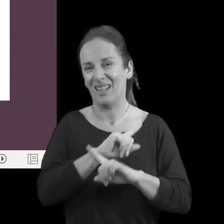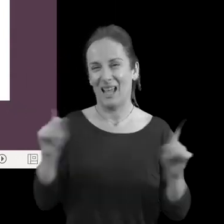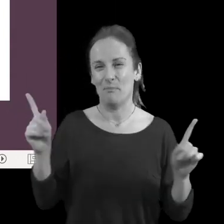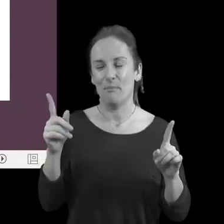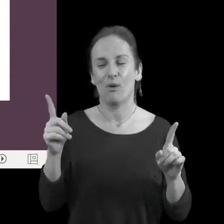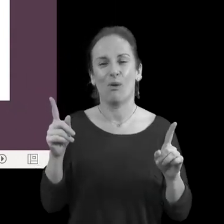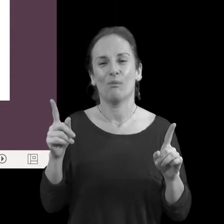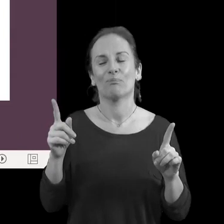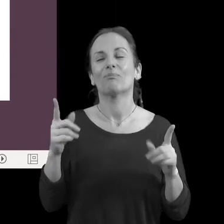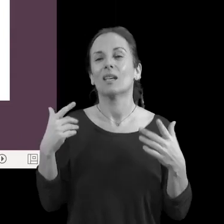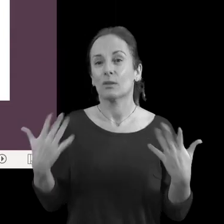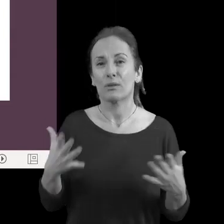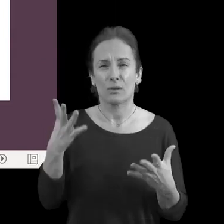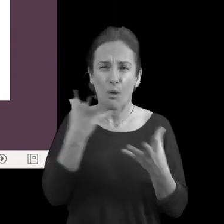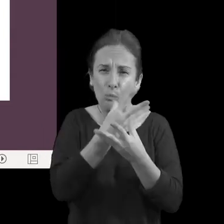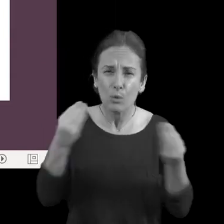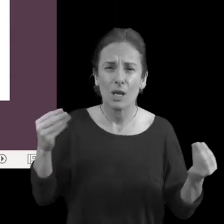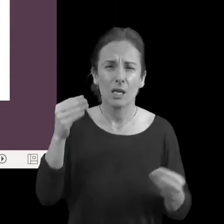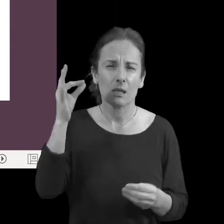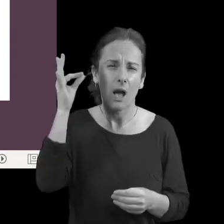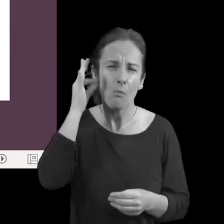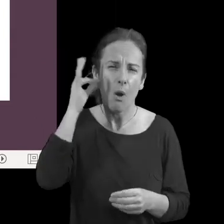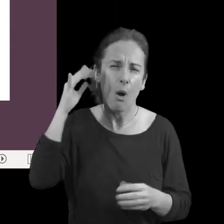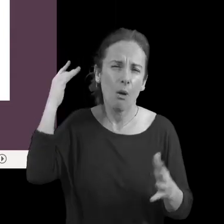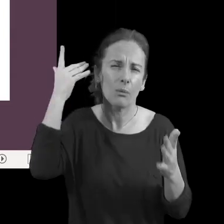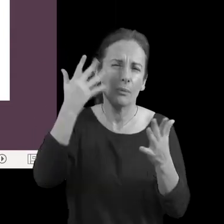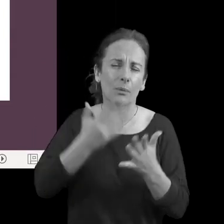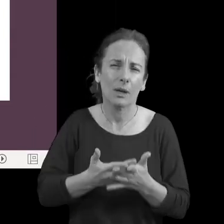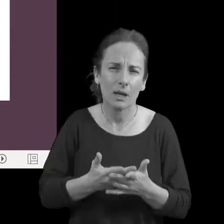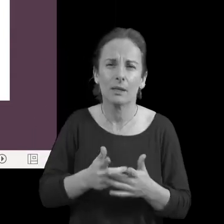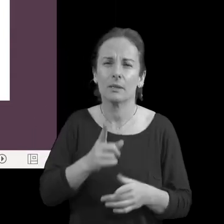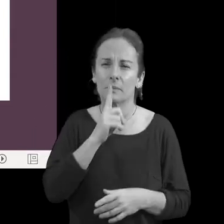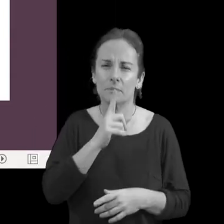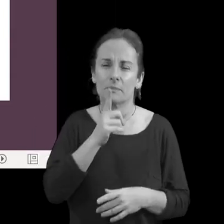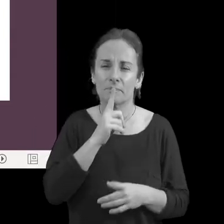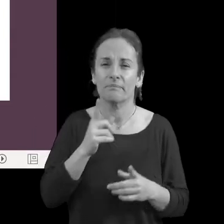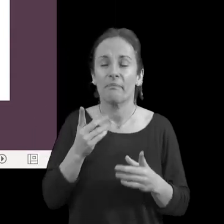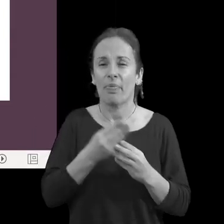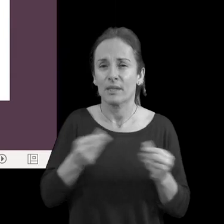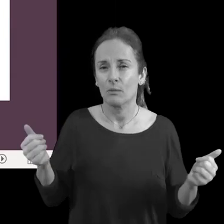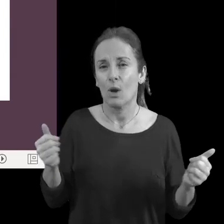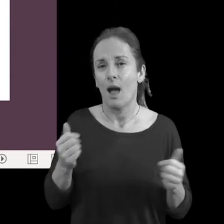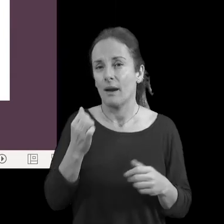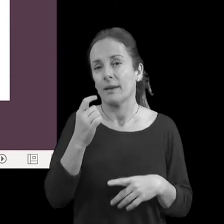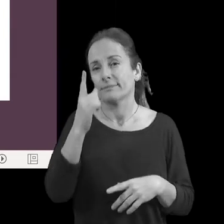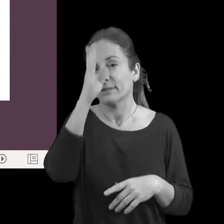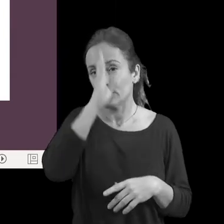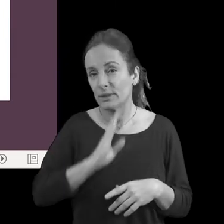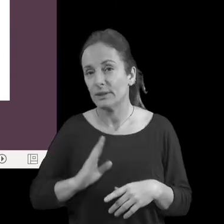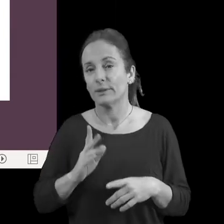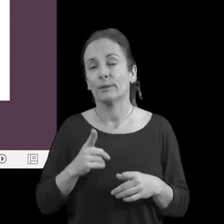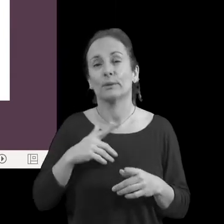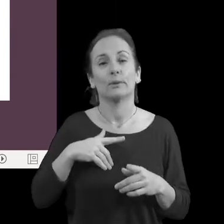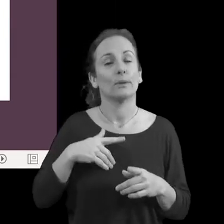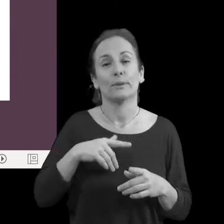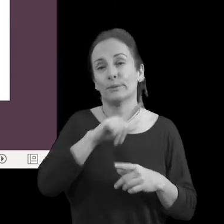fingir, como decía, esconderse para no ser expulsadas de las familias, de sus entornos, por ejemplo, del barrio, de su